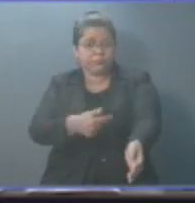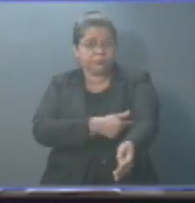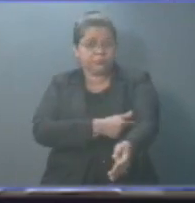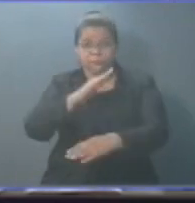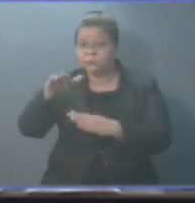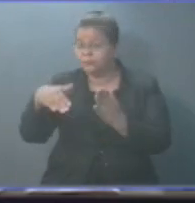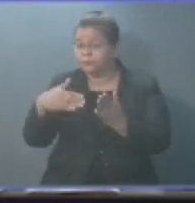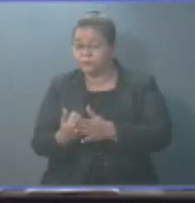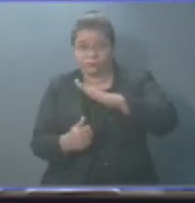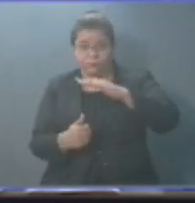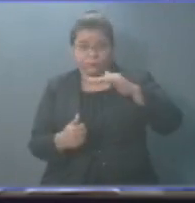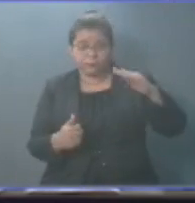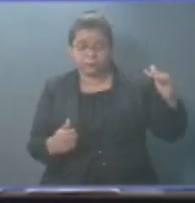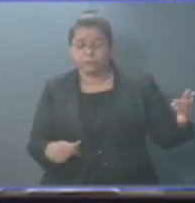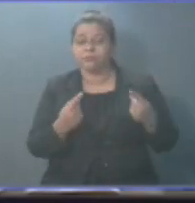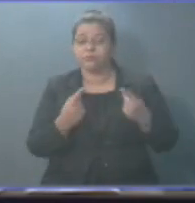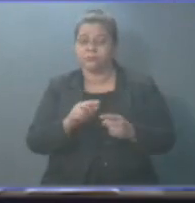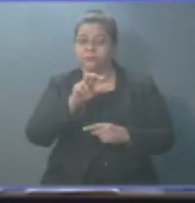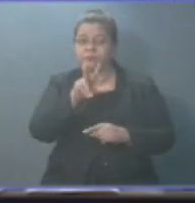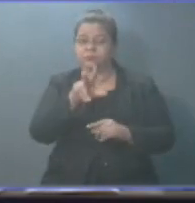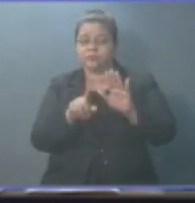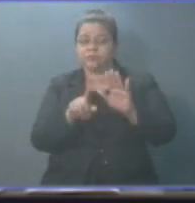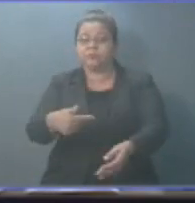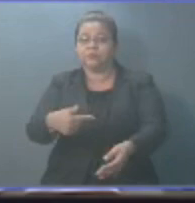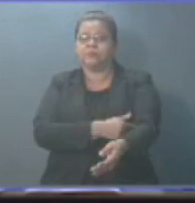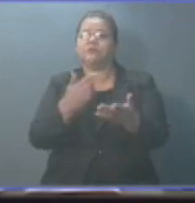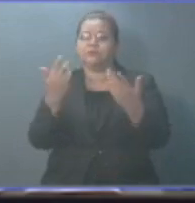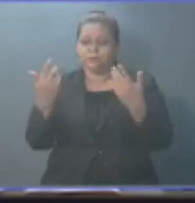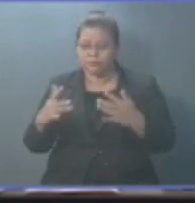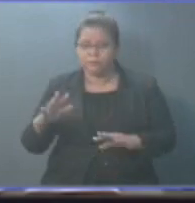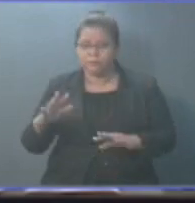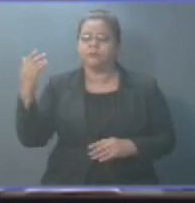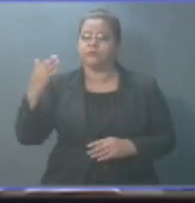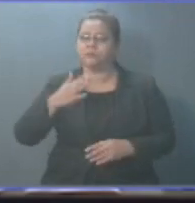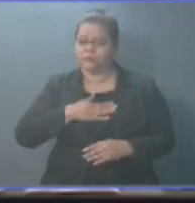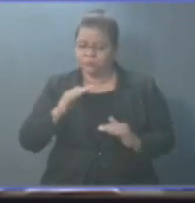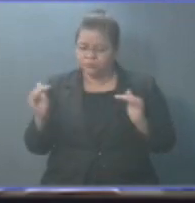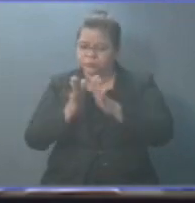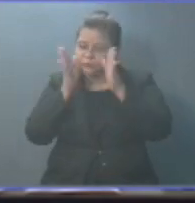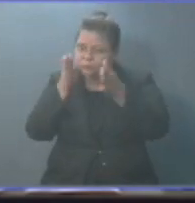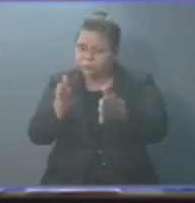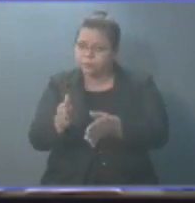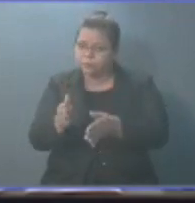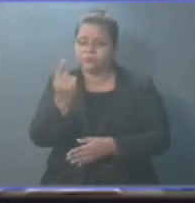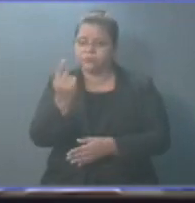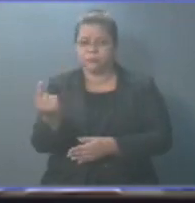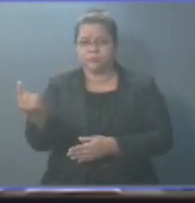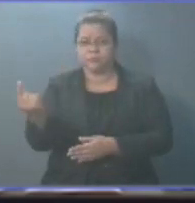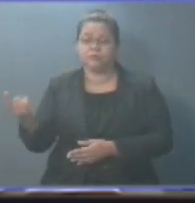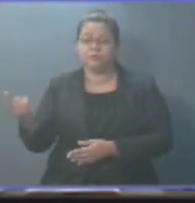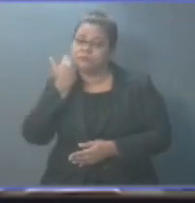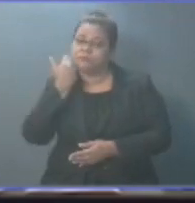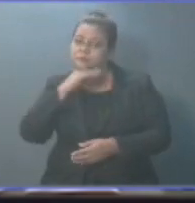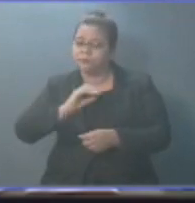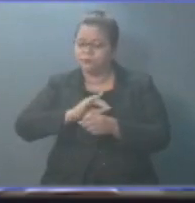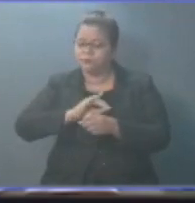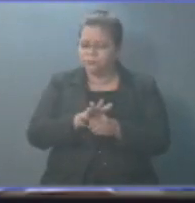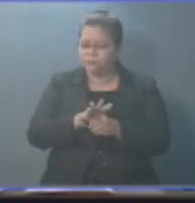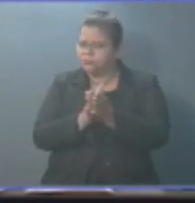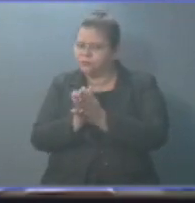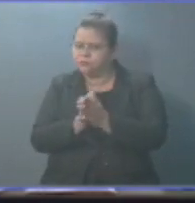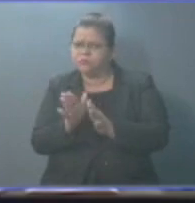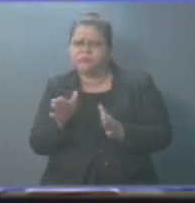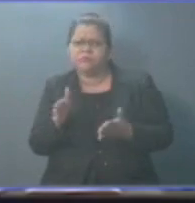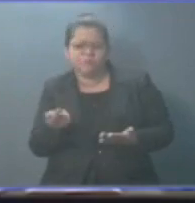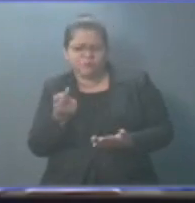nivel nacional, y los 36 hospitales tienen también el tema de área COVID. Creo que será interesante para ver cómo el